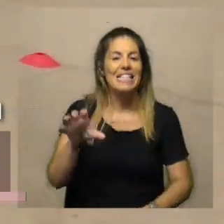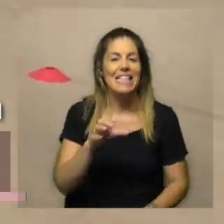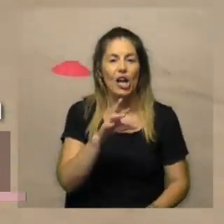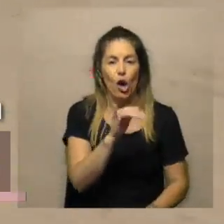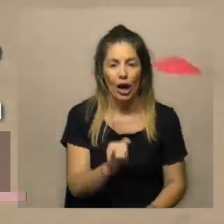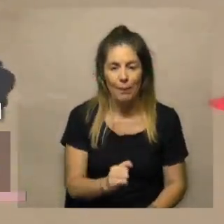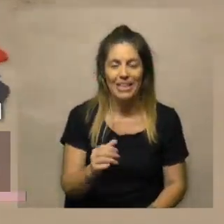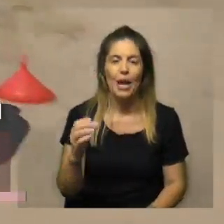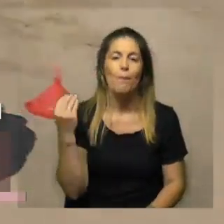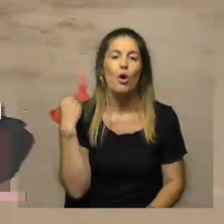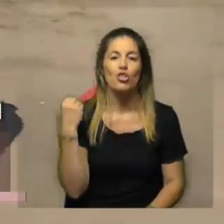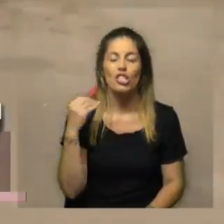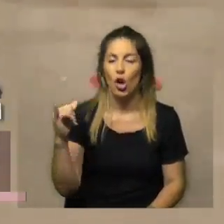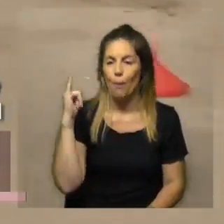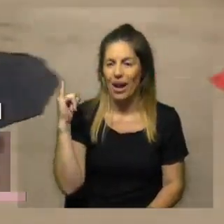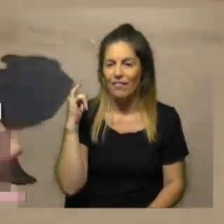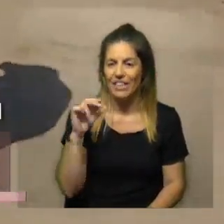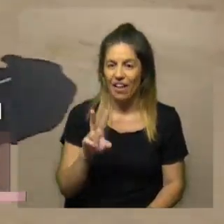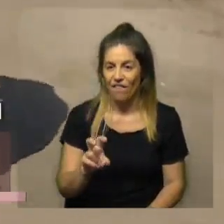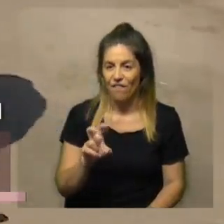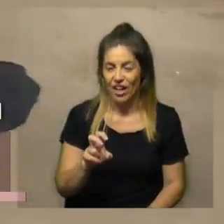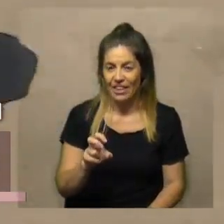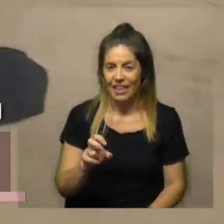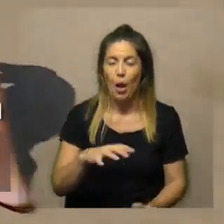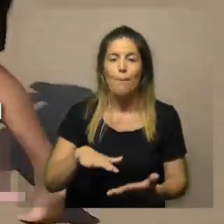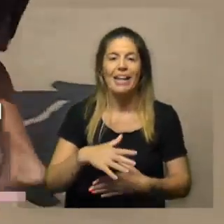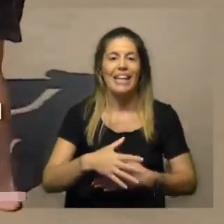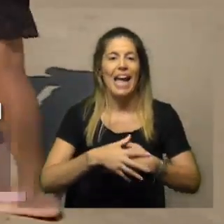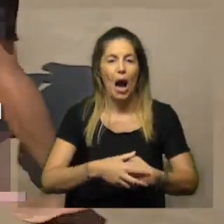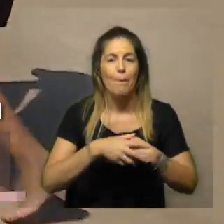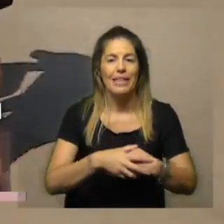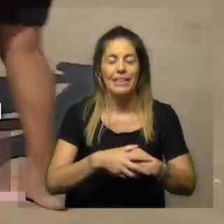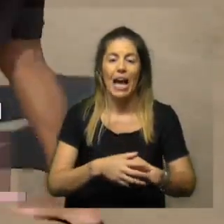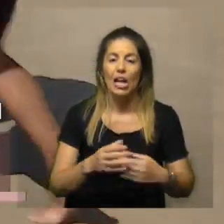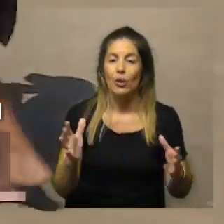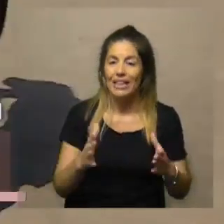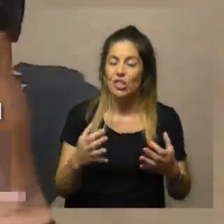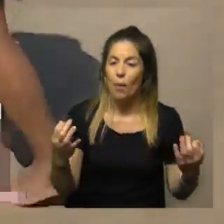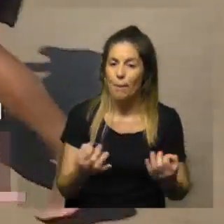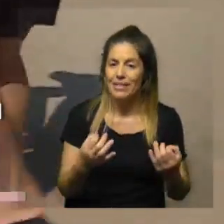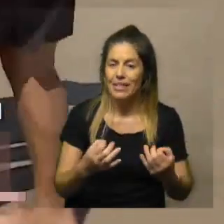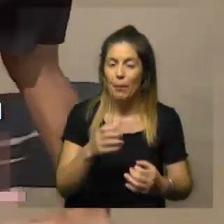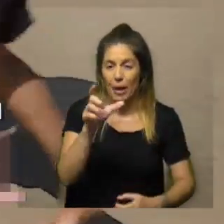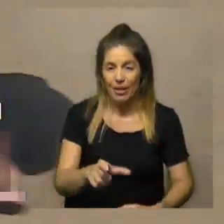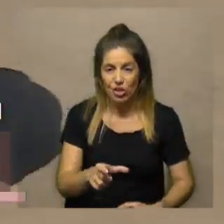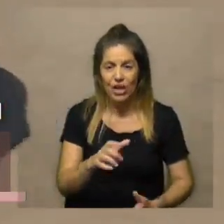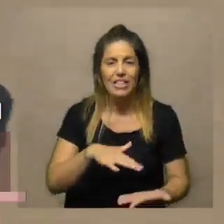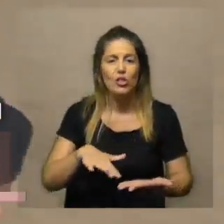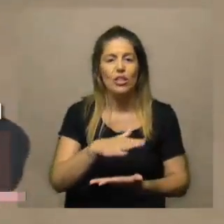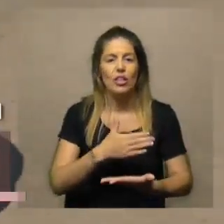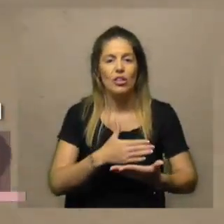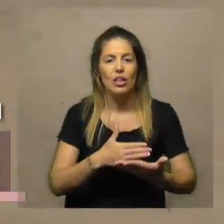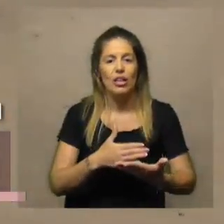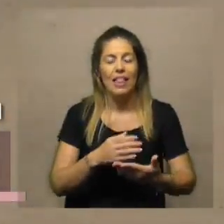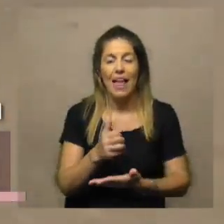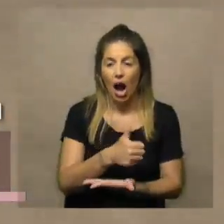Pocitos, Malvin, Playa Verde, Parque de la Amistad y una atención puntual para personas en situación de, ¿cómo es?, de espectro